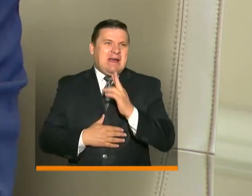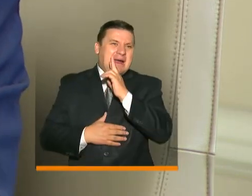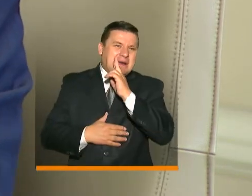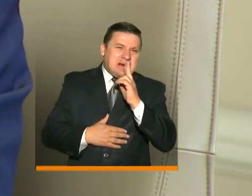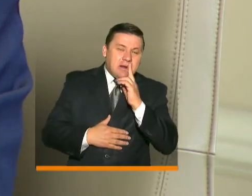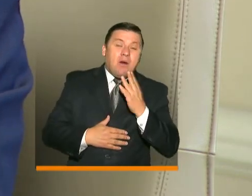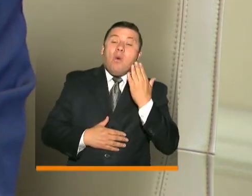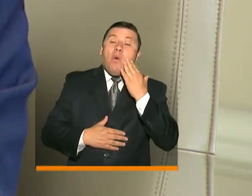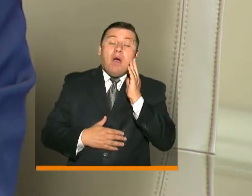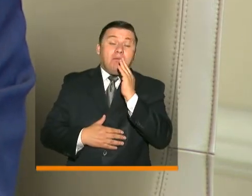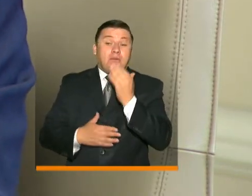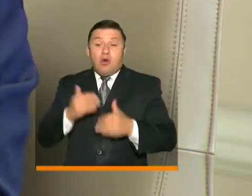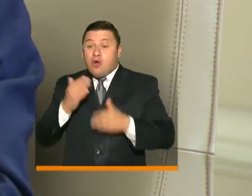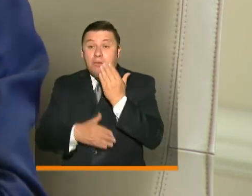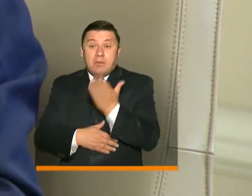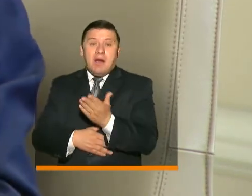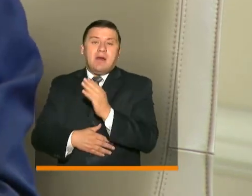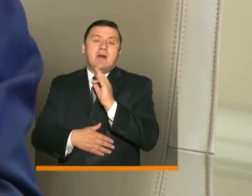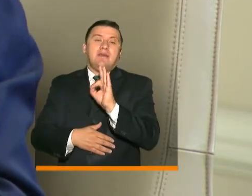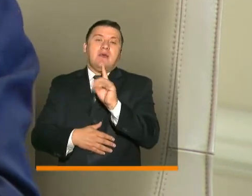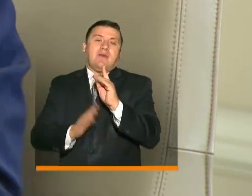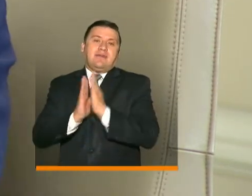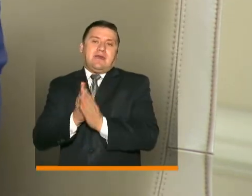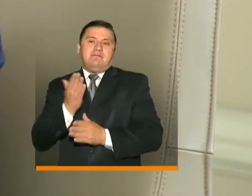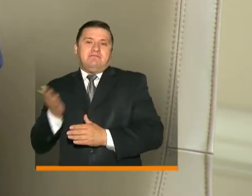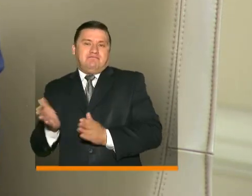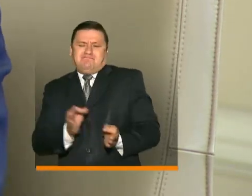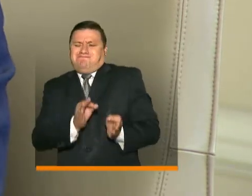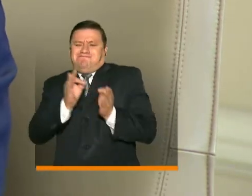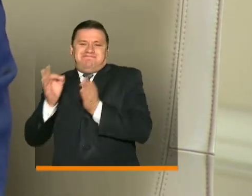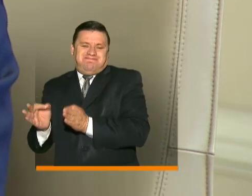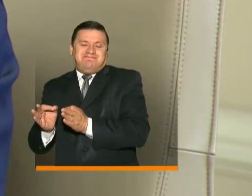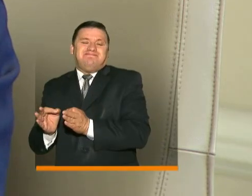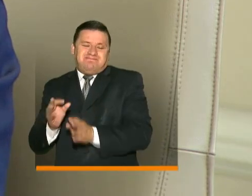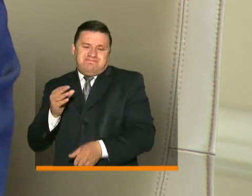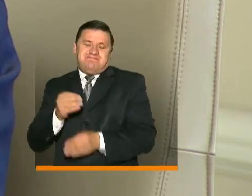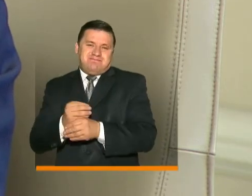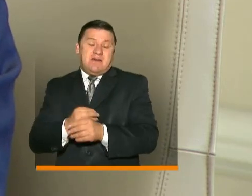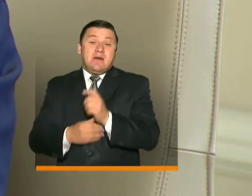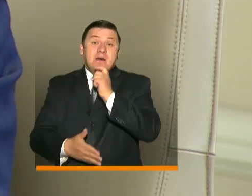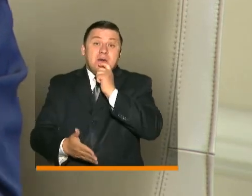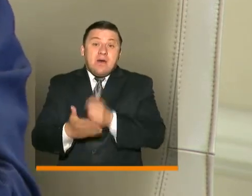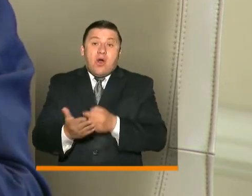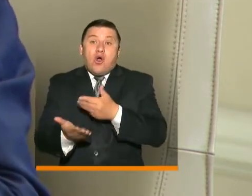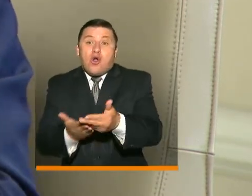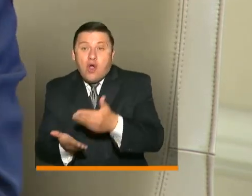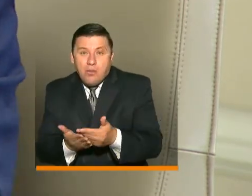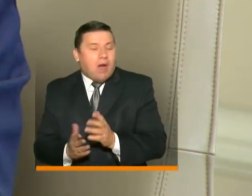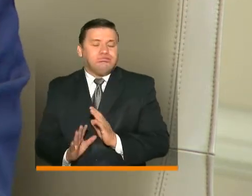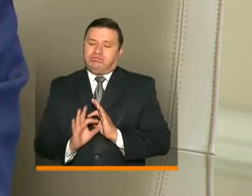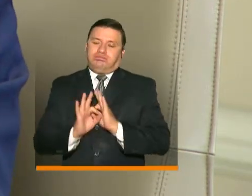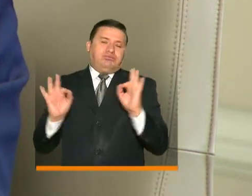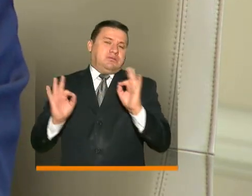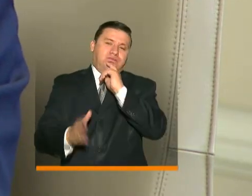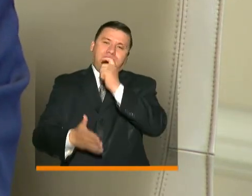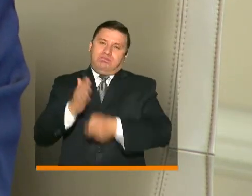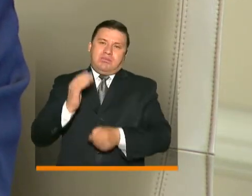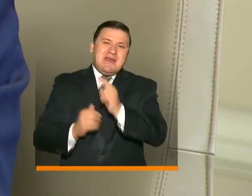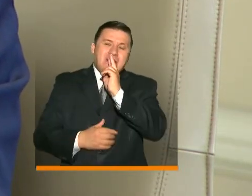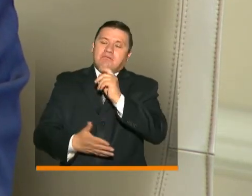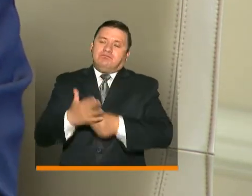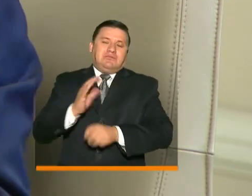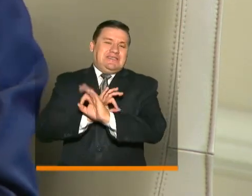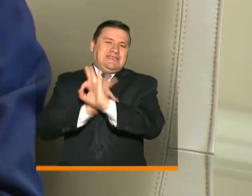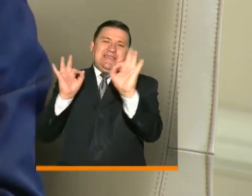al 31 de diciembre. Se suma esto a la exención en el impuesto al consumo también en este tipo de